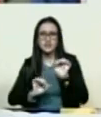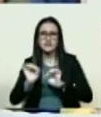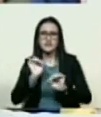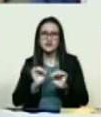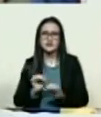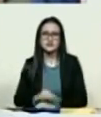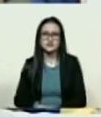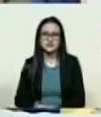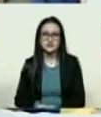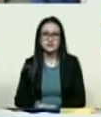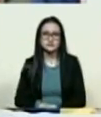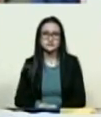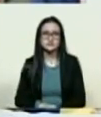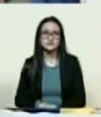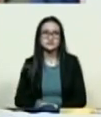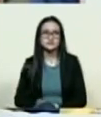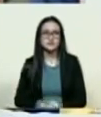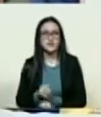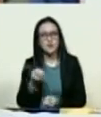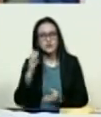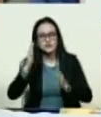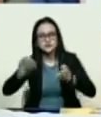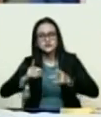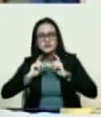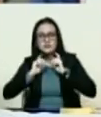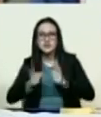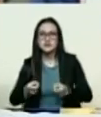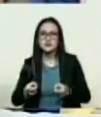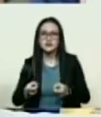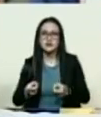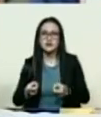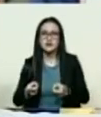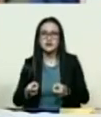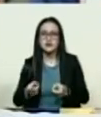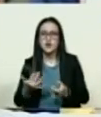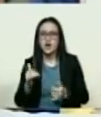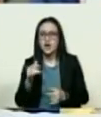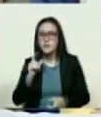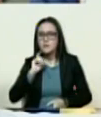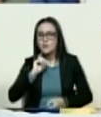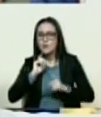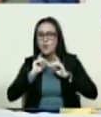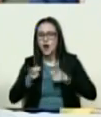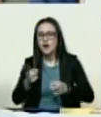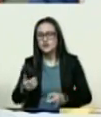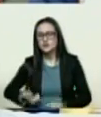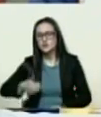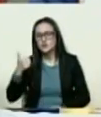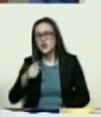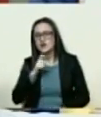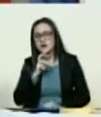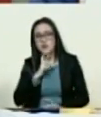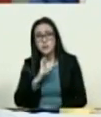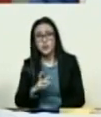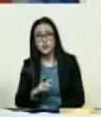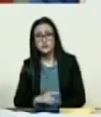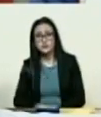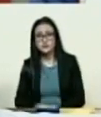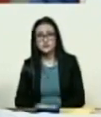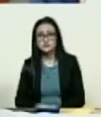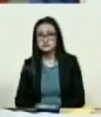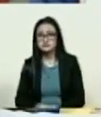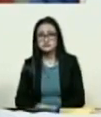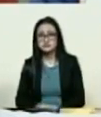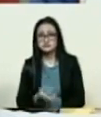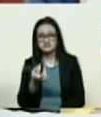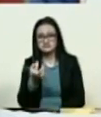cementerios hay en Colombia que viven encontrando muertos? ¿Quién responde por eso? Nadie. ¿Quién nos va a decir